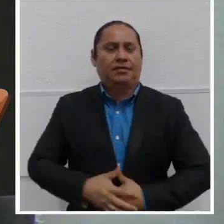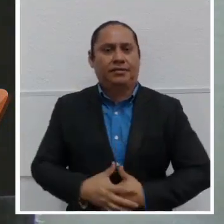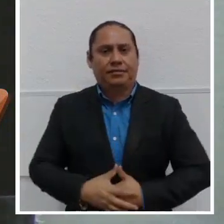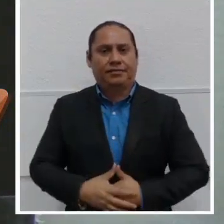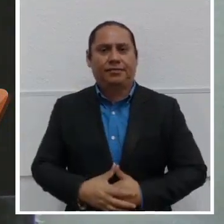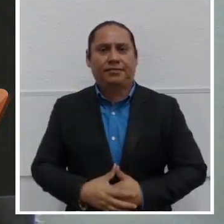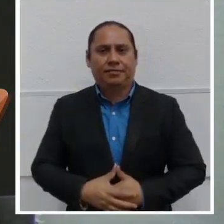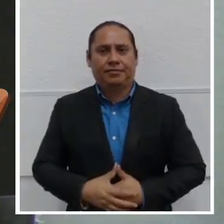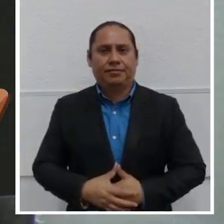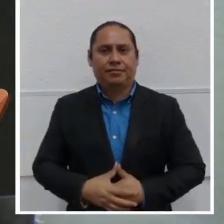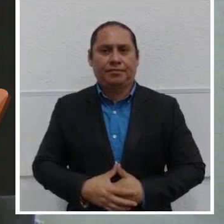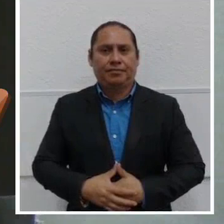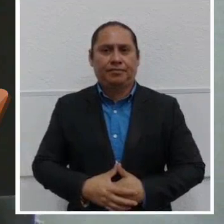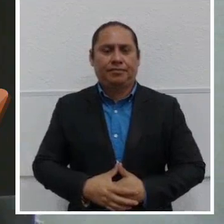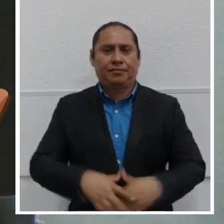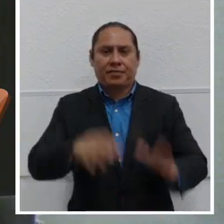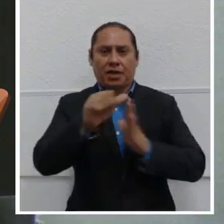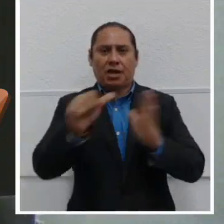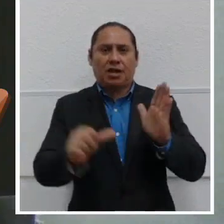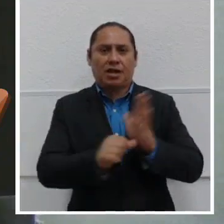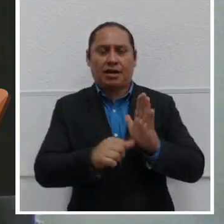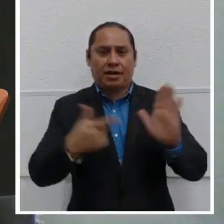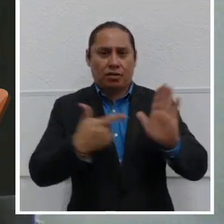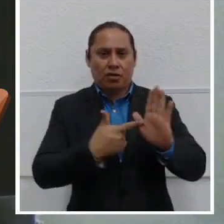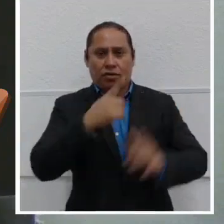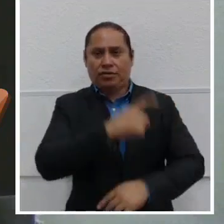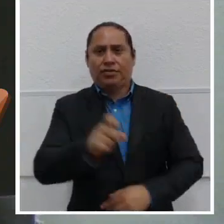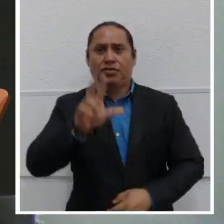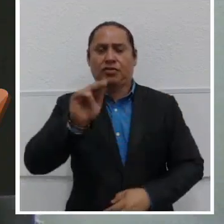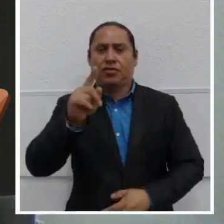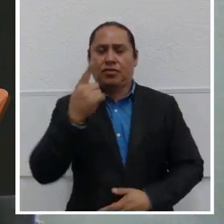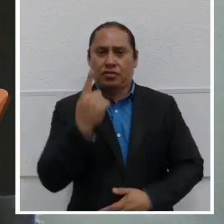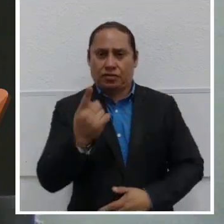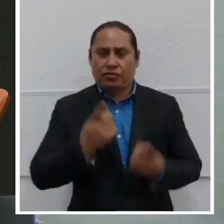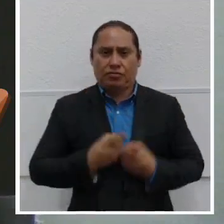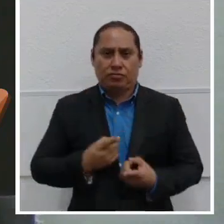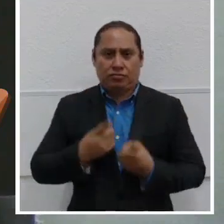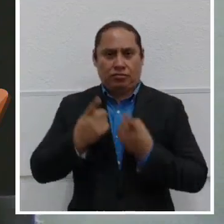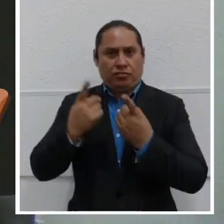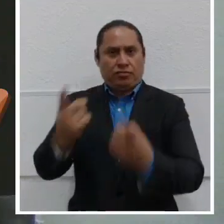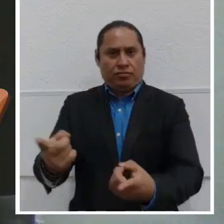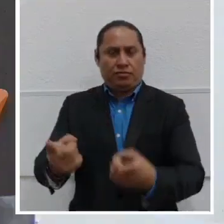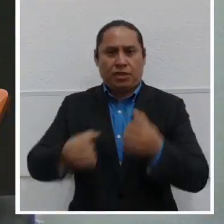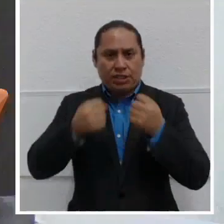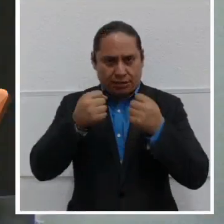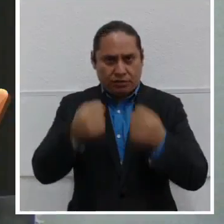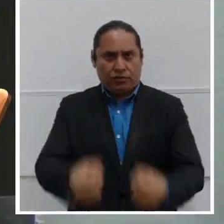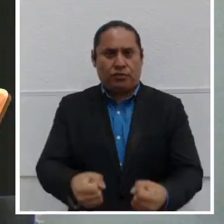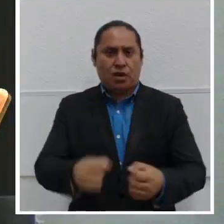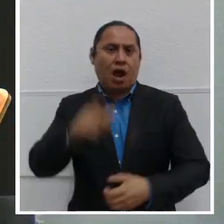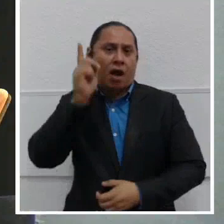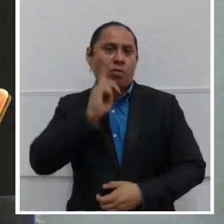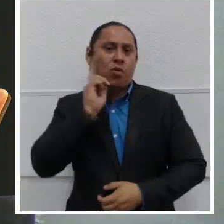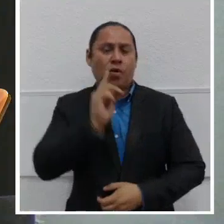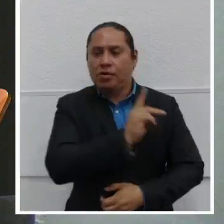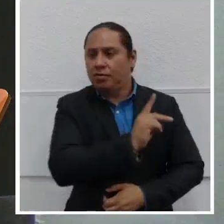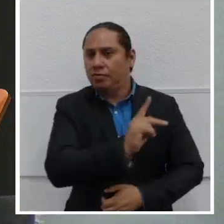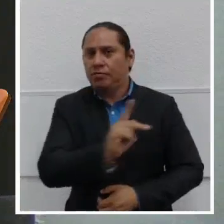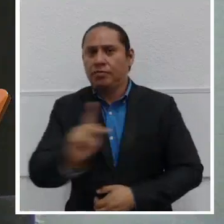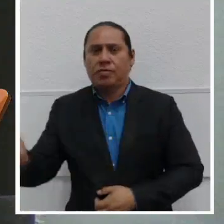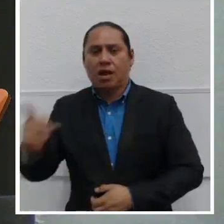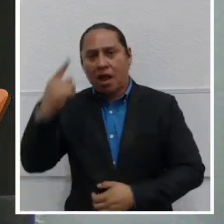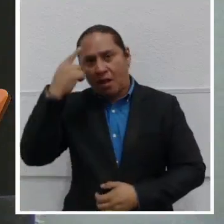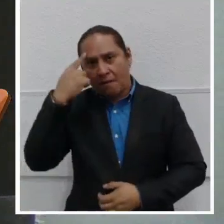me remito al artículo 181 que es lo que nos da las garantías a las mujeres para